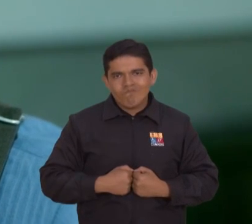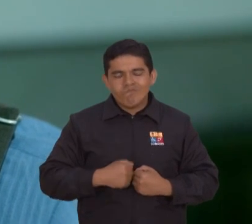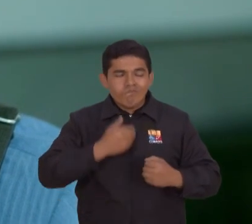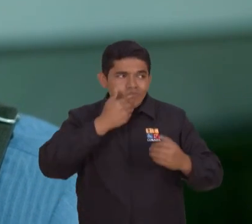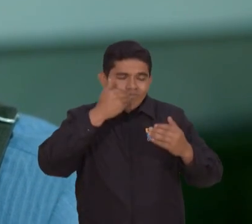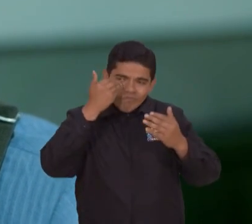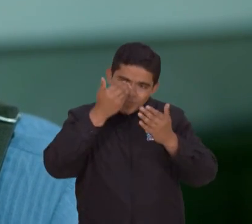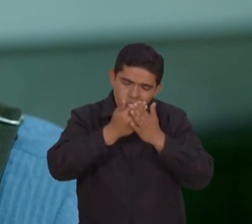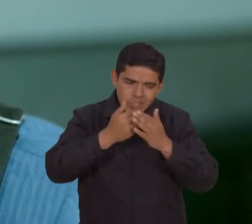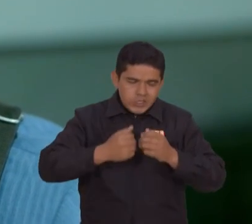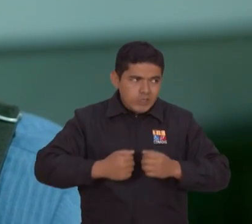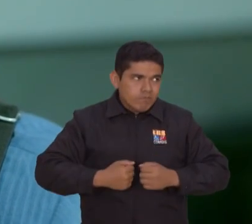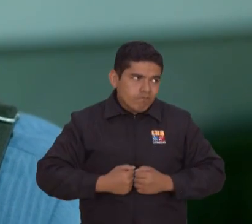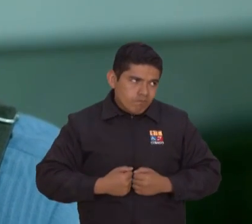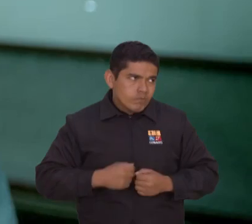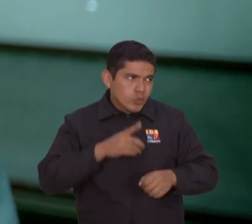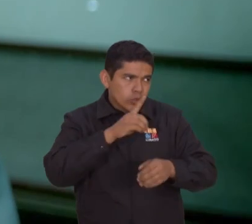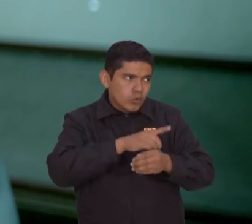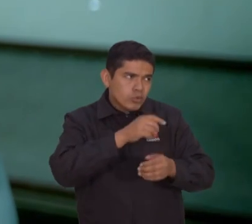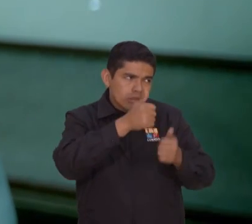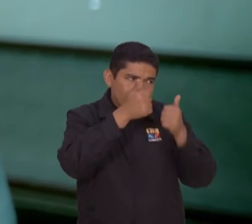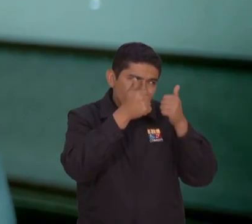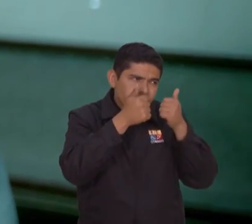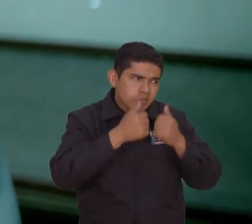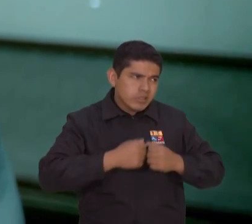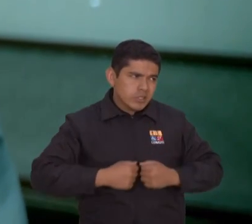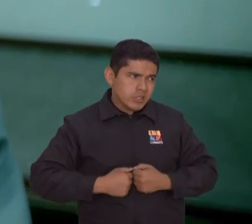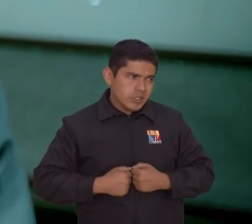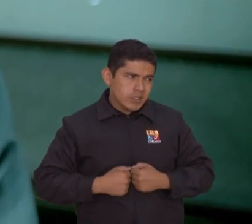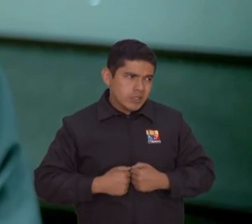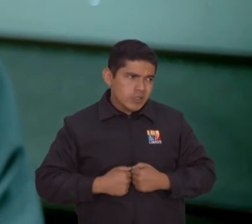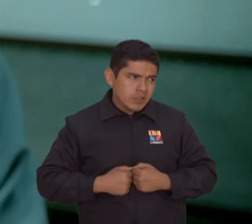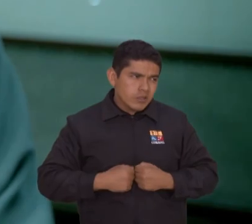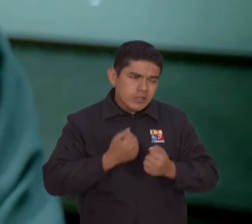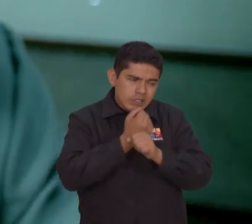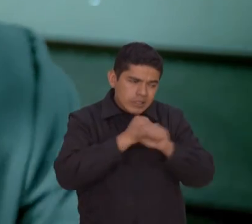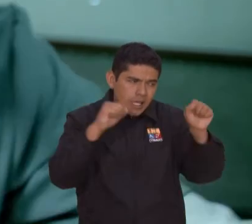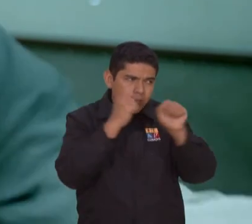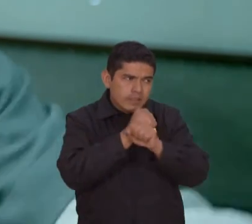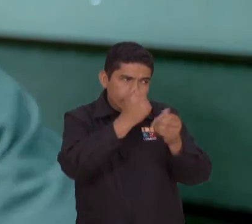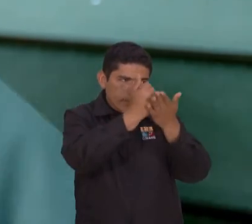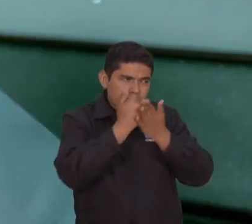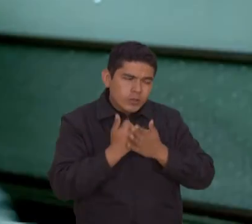Gracias, doctor. Usted es tan bueno. Y me ha salvado de algunas.